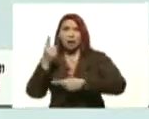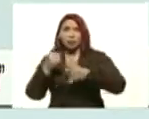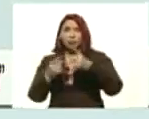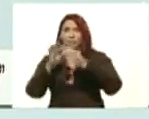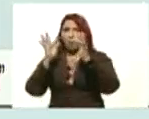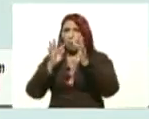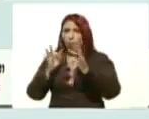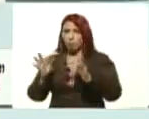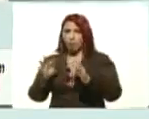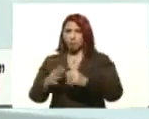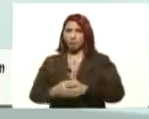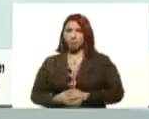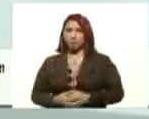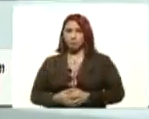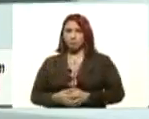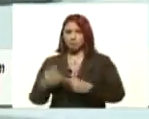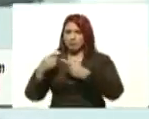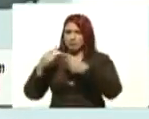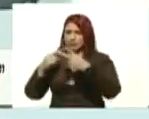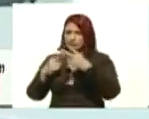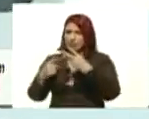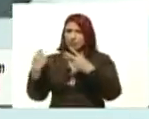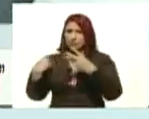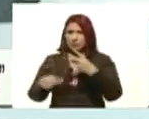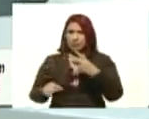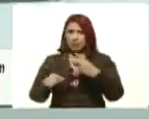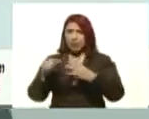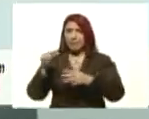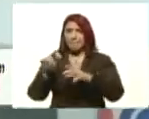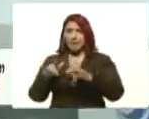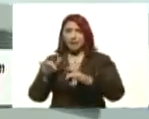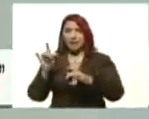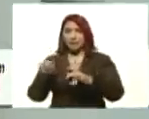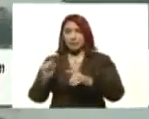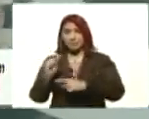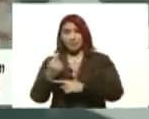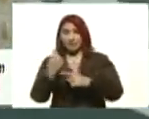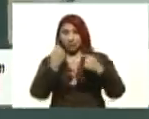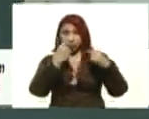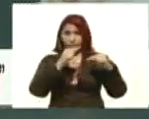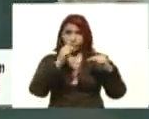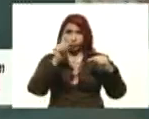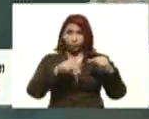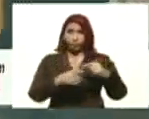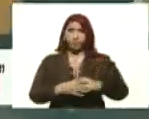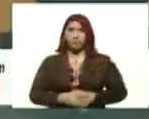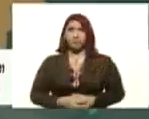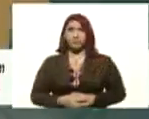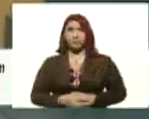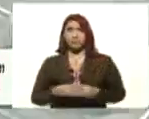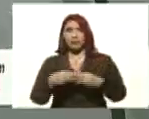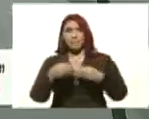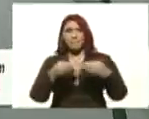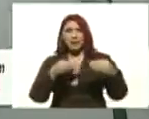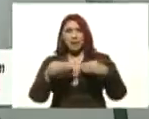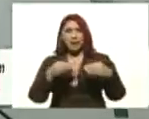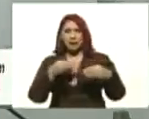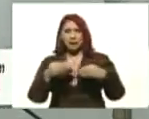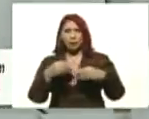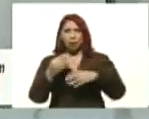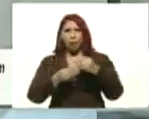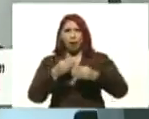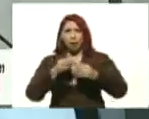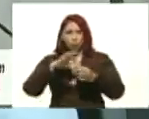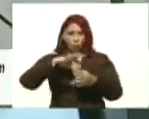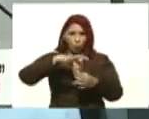mecanismos de la operación que tienen las máquinas. La primera fase de esta planta es la inyección del plástico que produce los cilindros